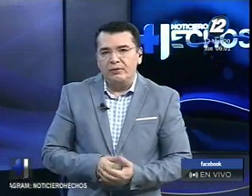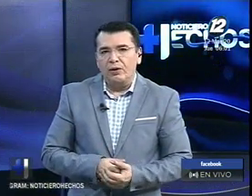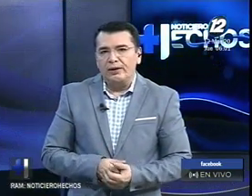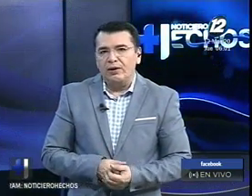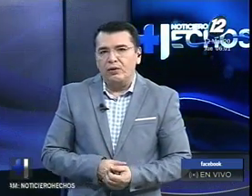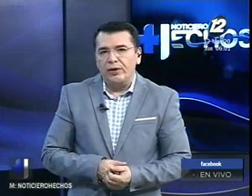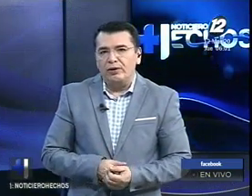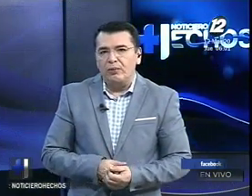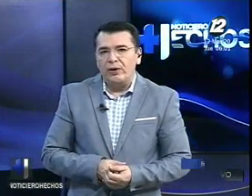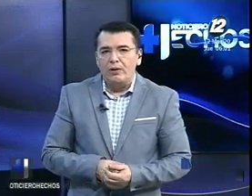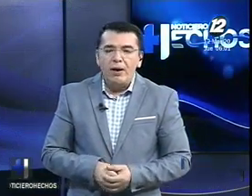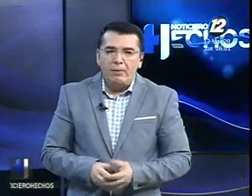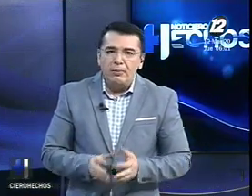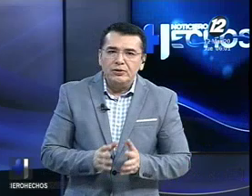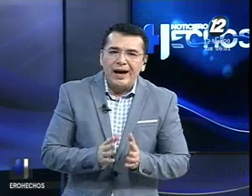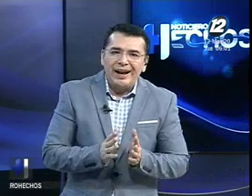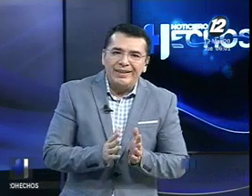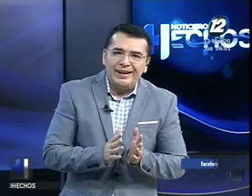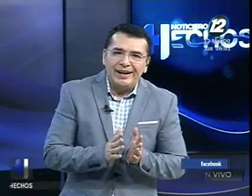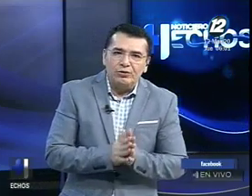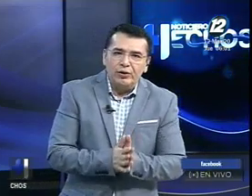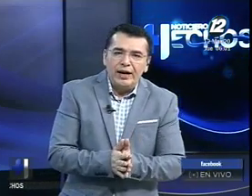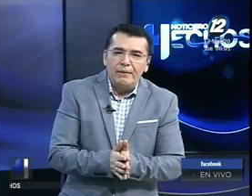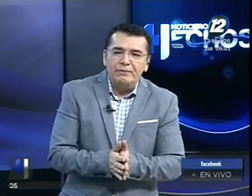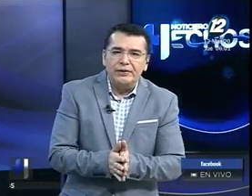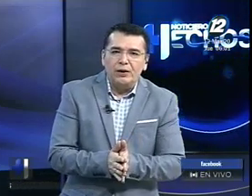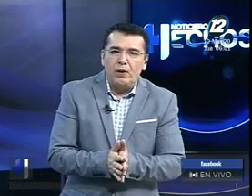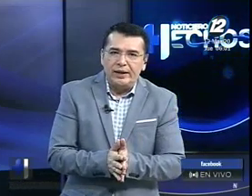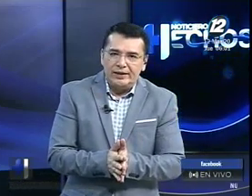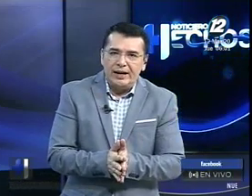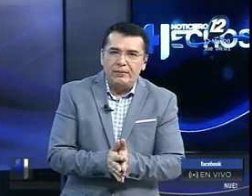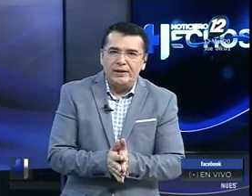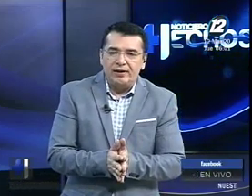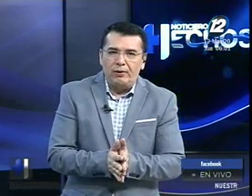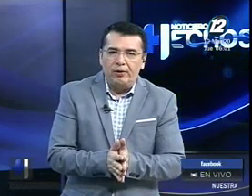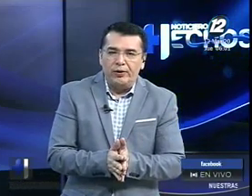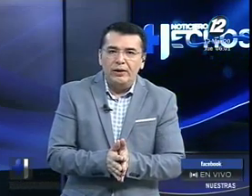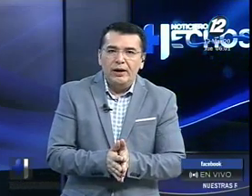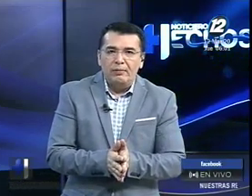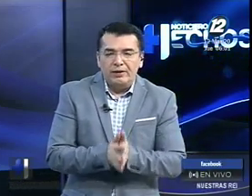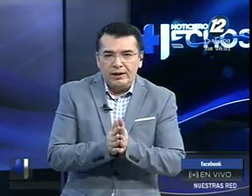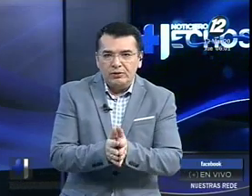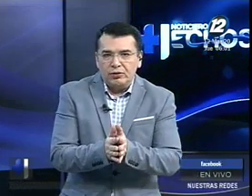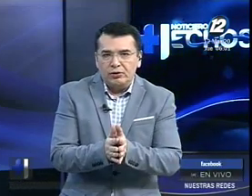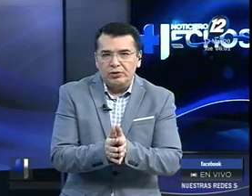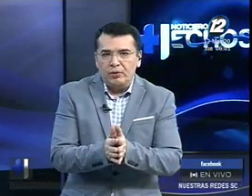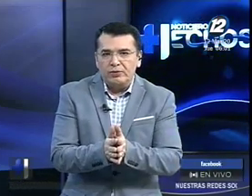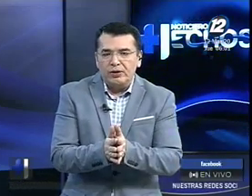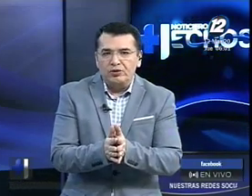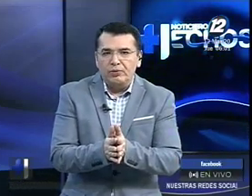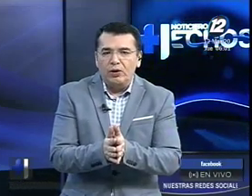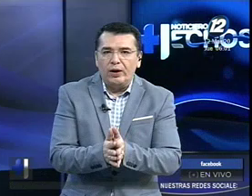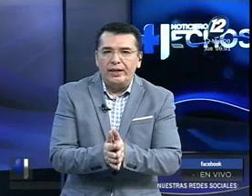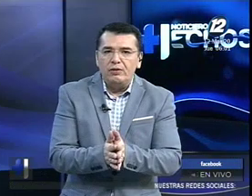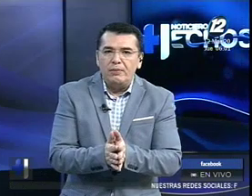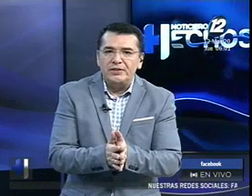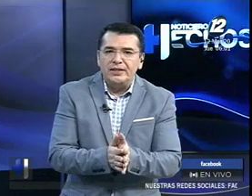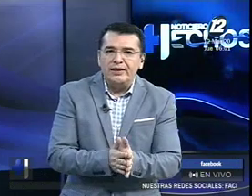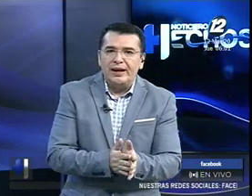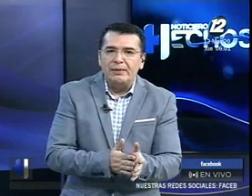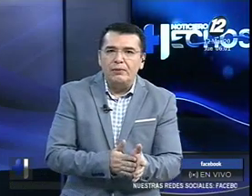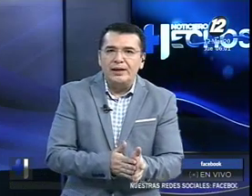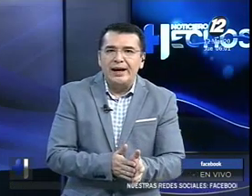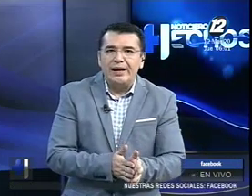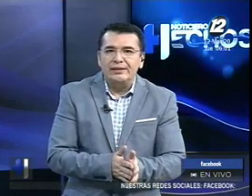debido a lo que estaba ocurriendo pero vamos a la declaratoria de cuarentena para el salvador ya tenemos a continuación pues un resumen de lo que dijo el